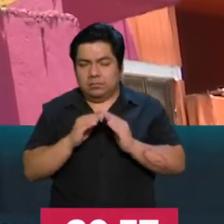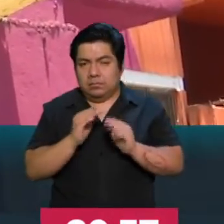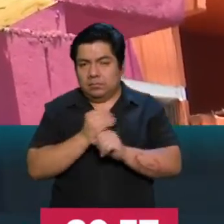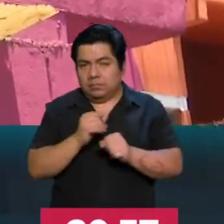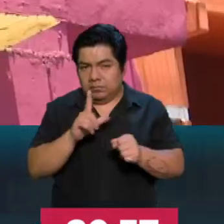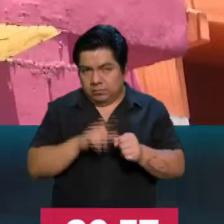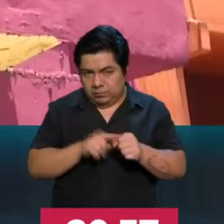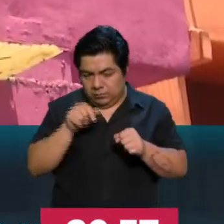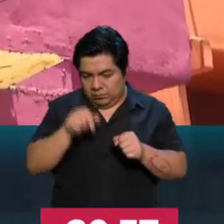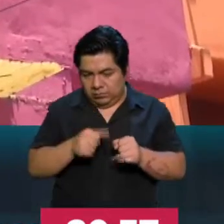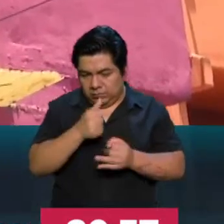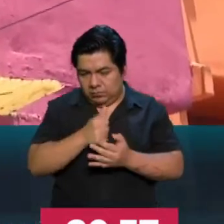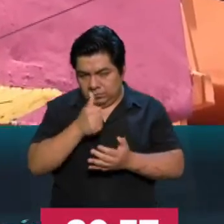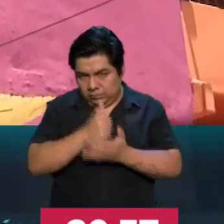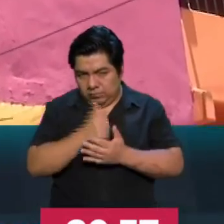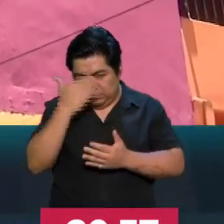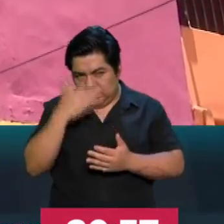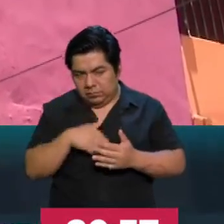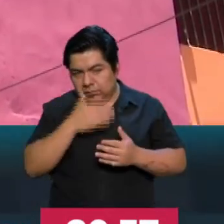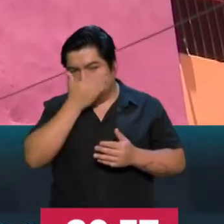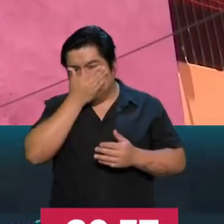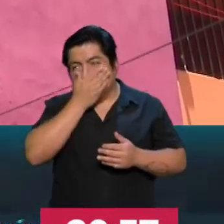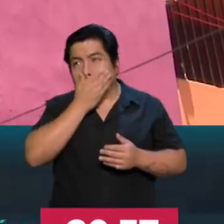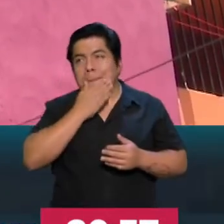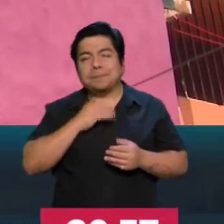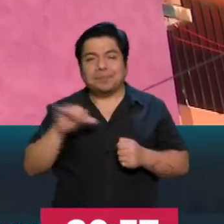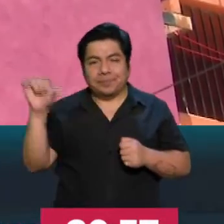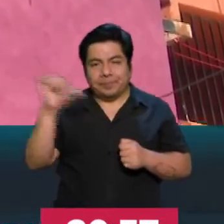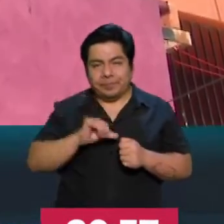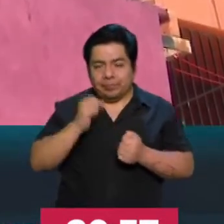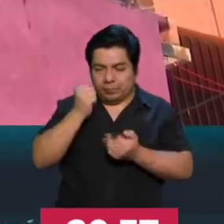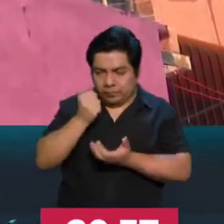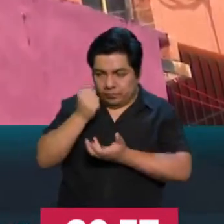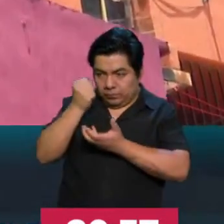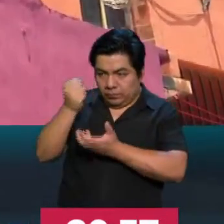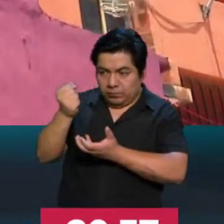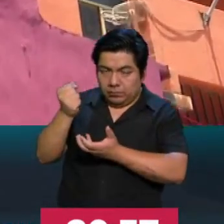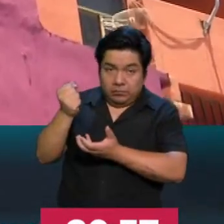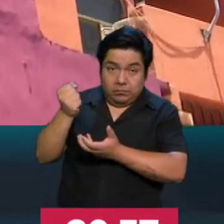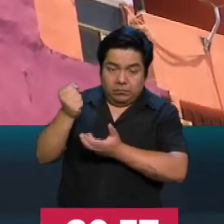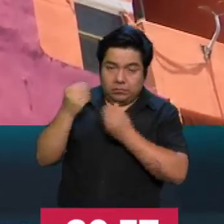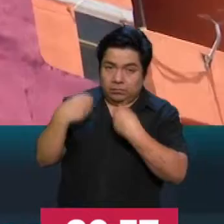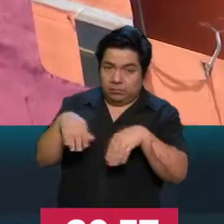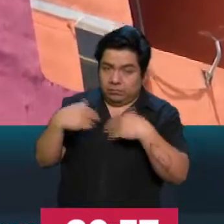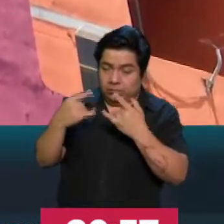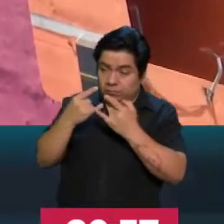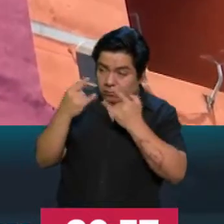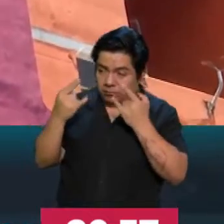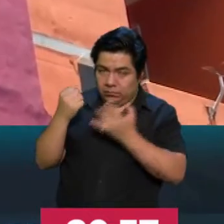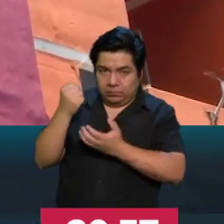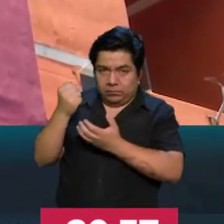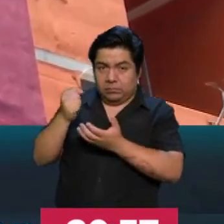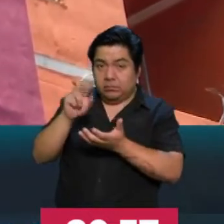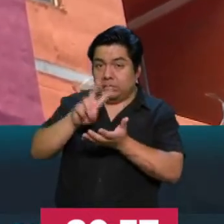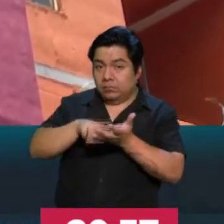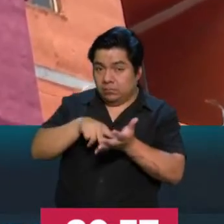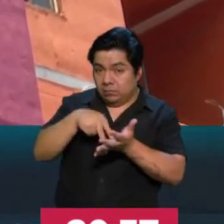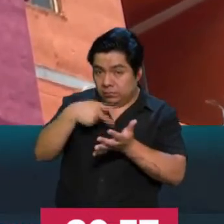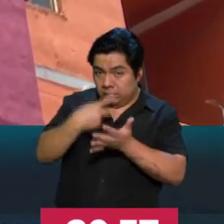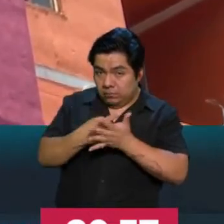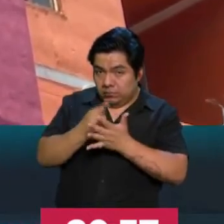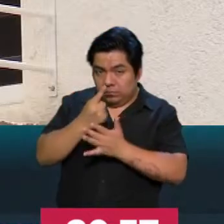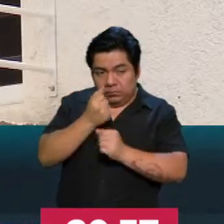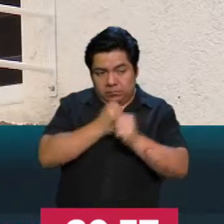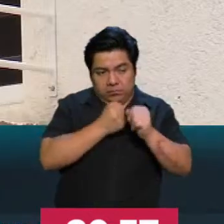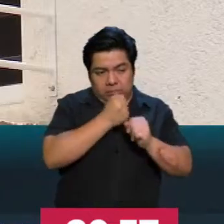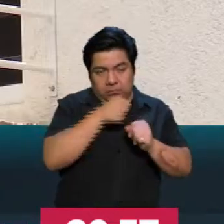de la ciudad, que hoy tiene un presupuesto histórico que es el doble de lo que fue el año